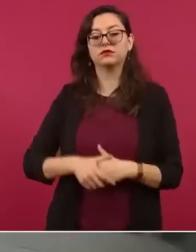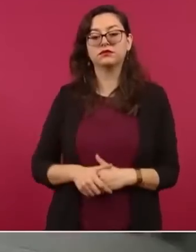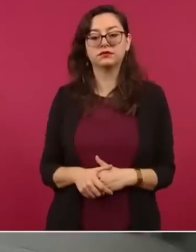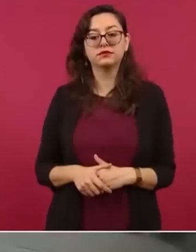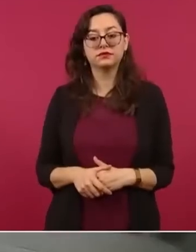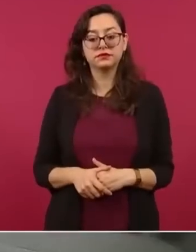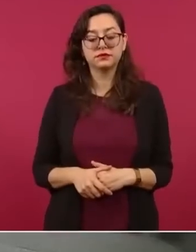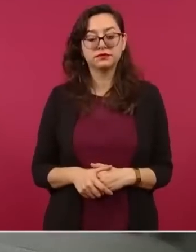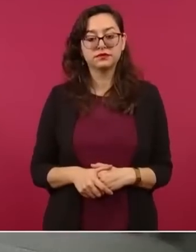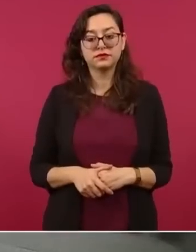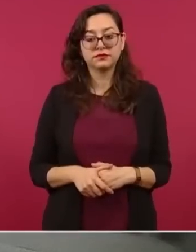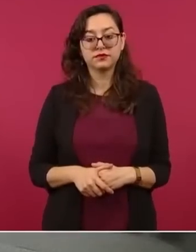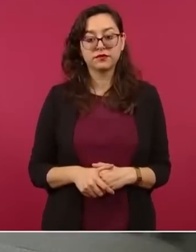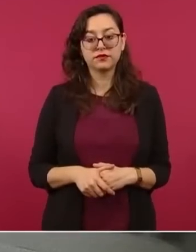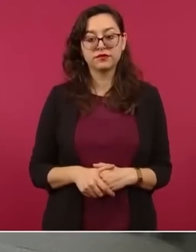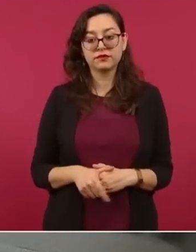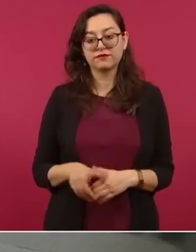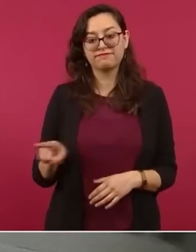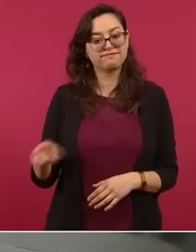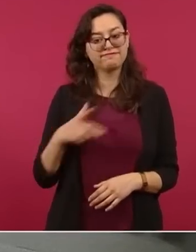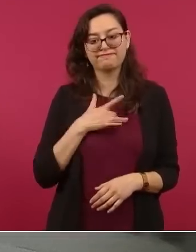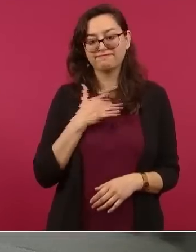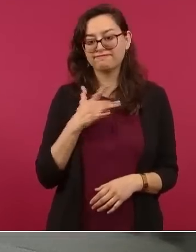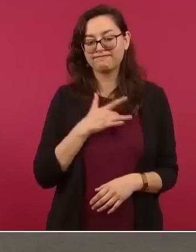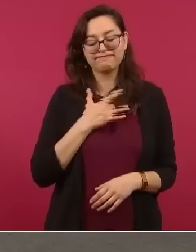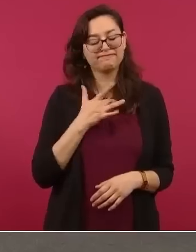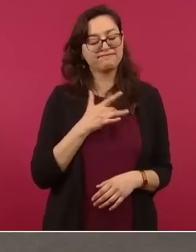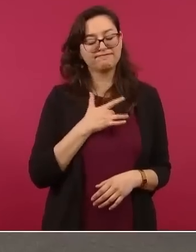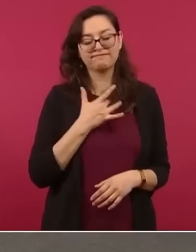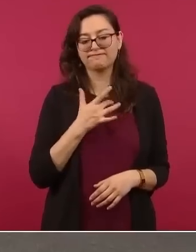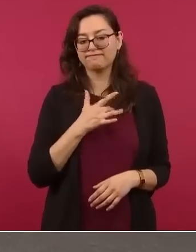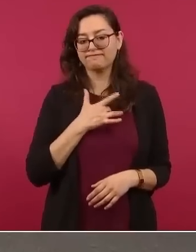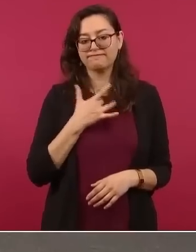Está llena de sentimientos.